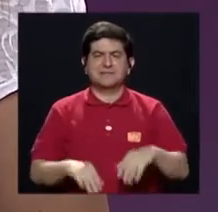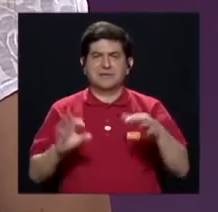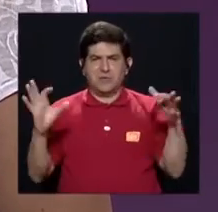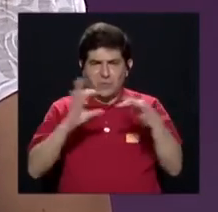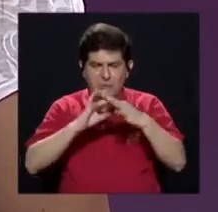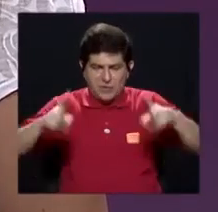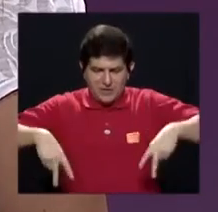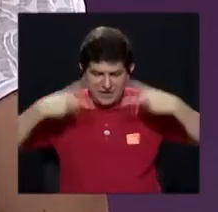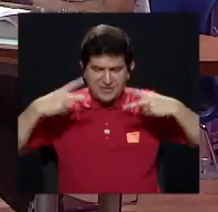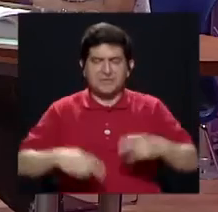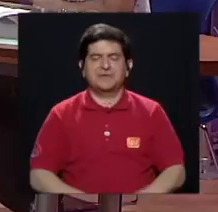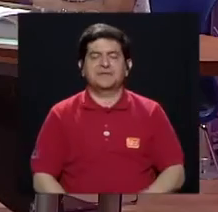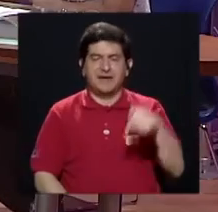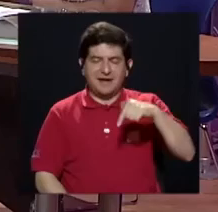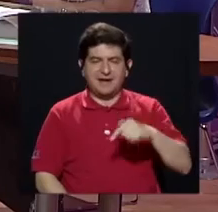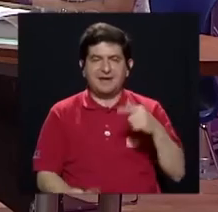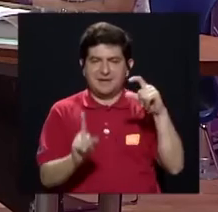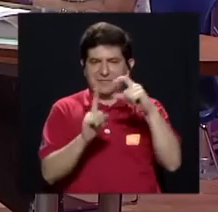Mujer. Gigi,